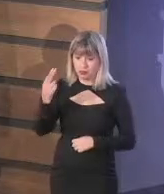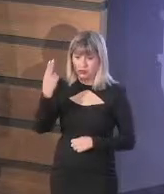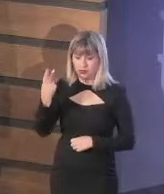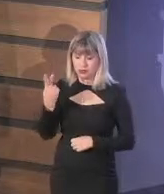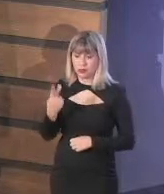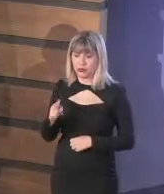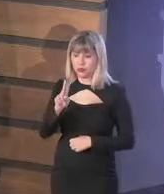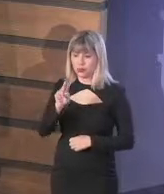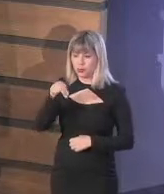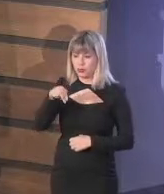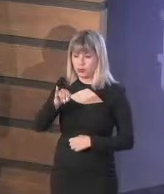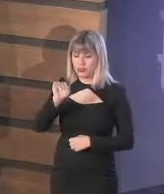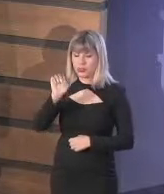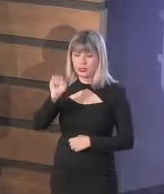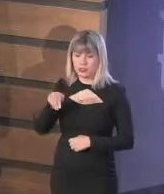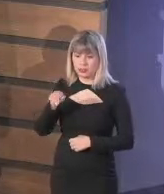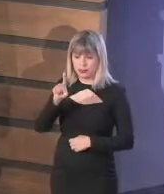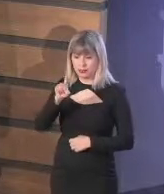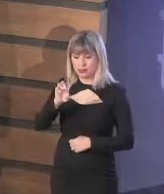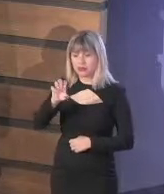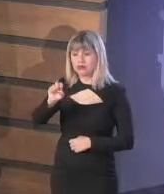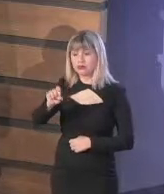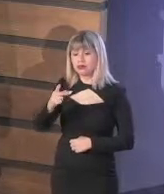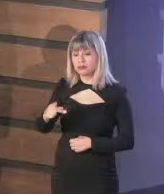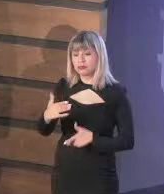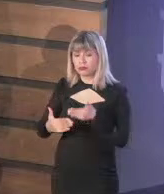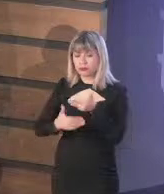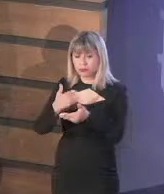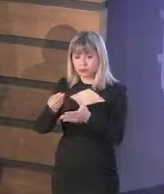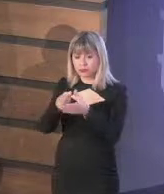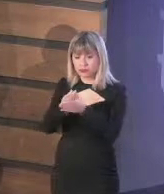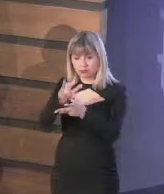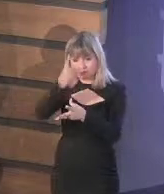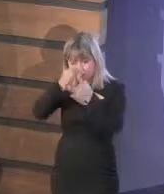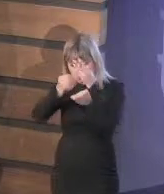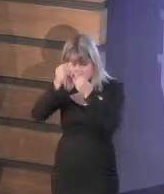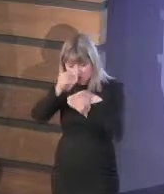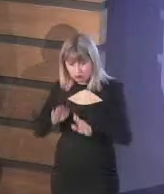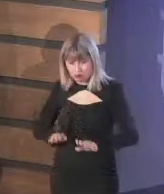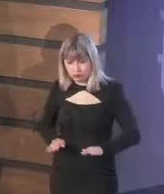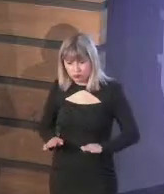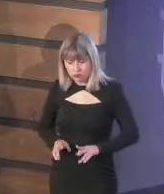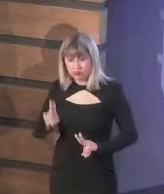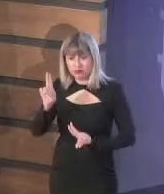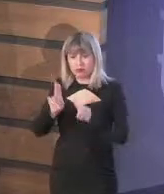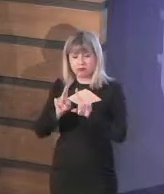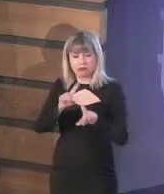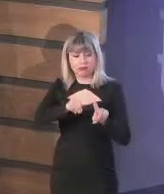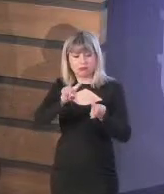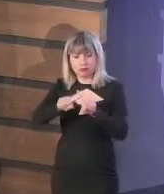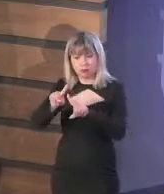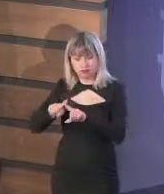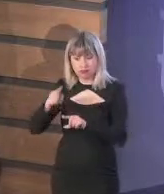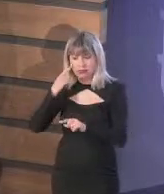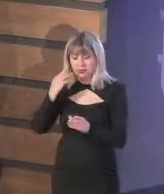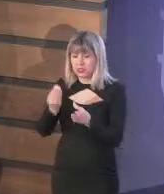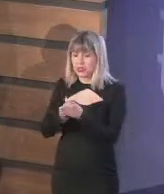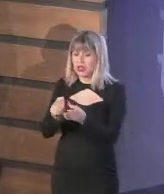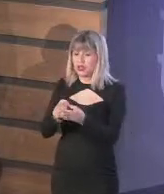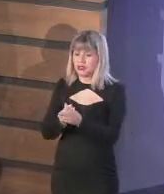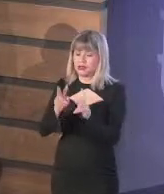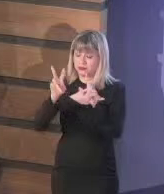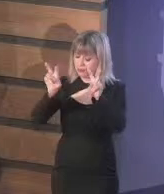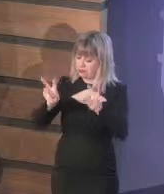Universidad Uniandes. Su compromiso con la formación continua se refleja en su participación en numerosos seminarios y talleres que